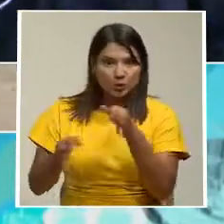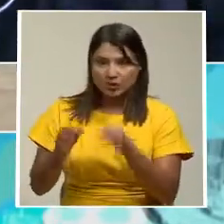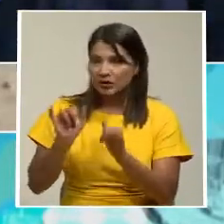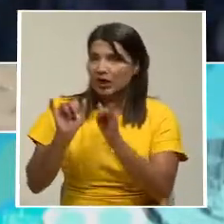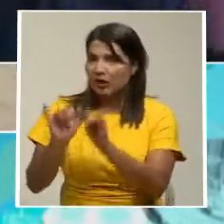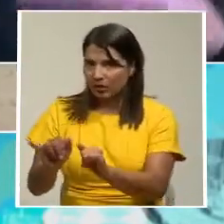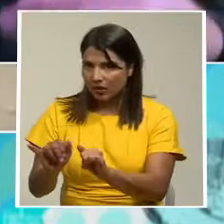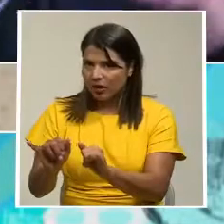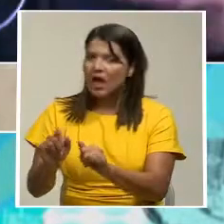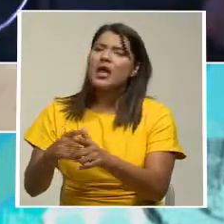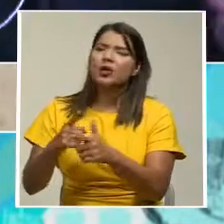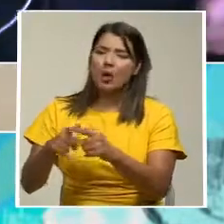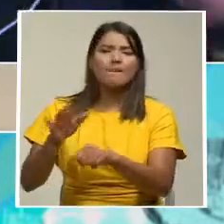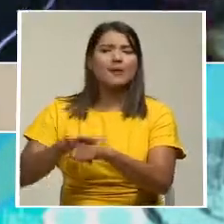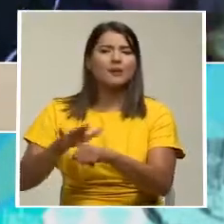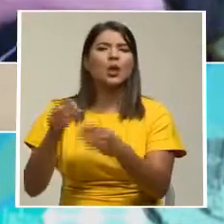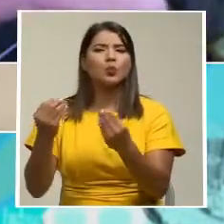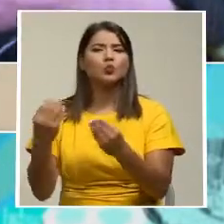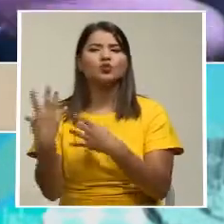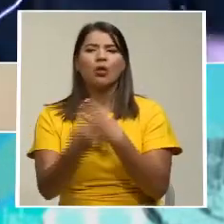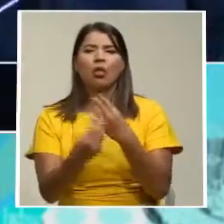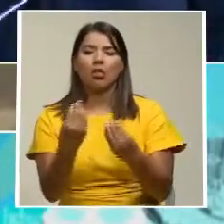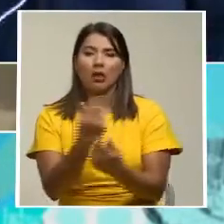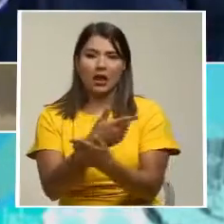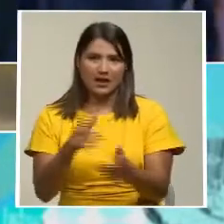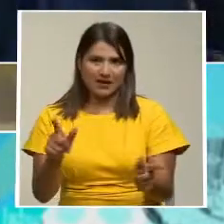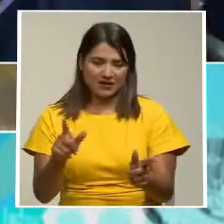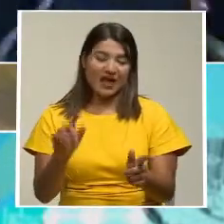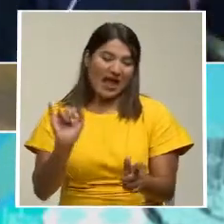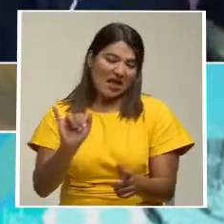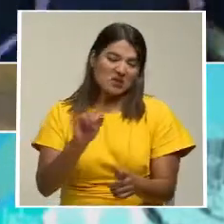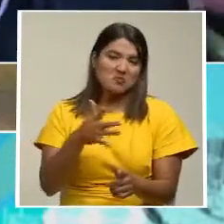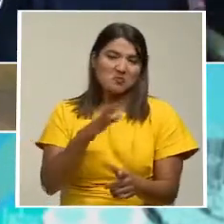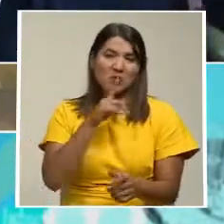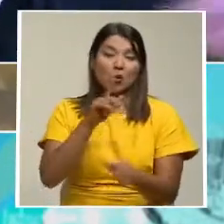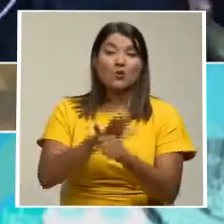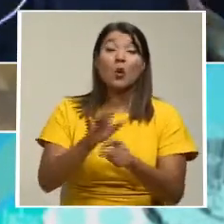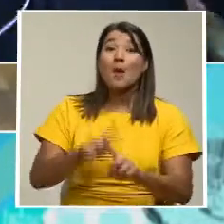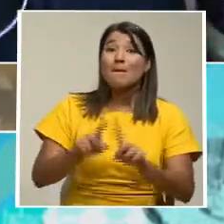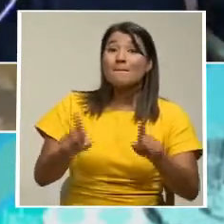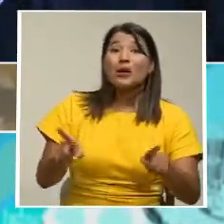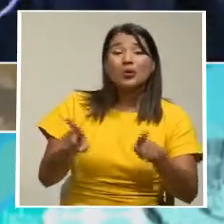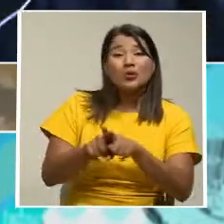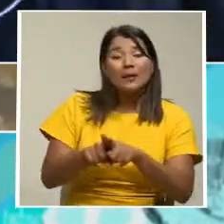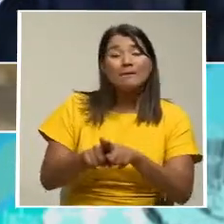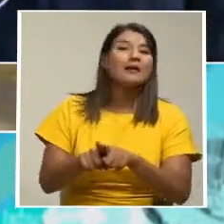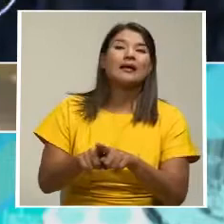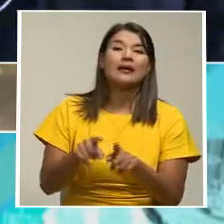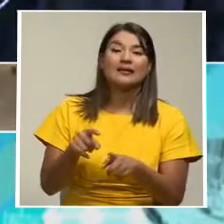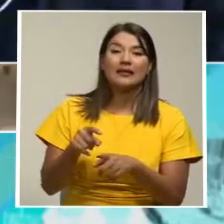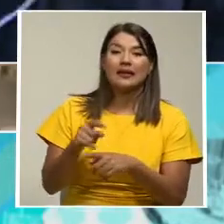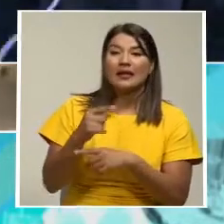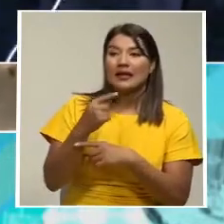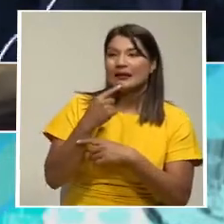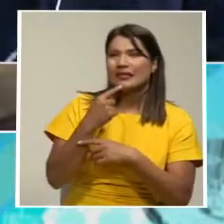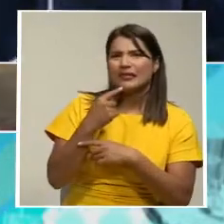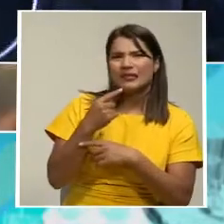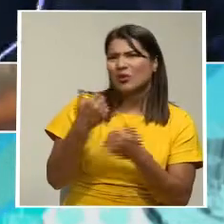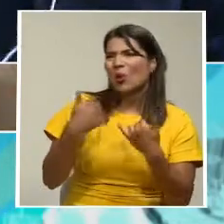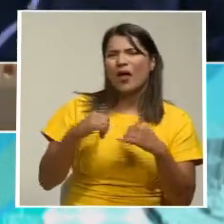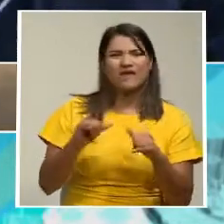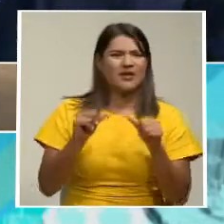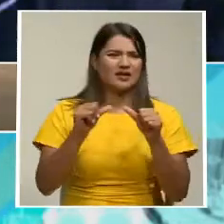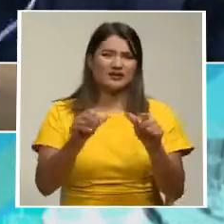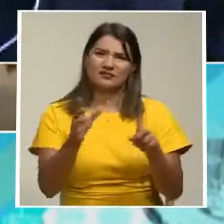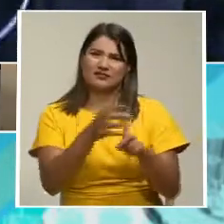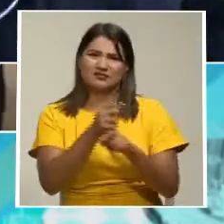personas, pero también todos los días el mismo informe de Naciones Unidas dice que se están dando también este tipo de detenciones